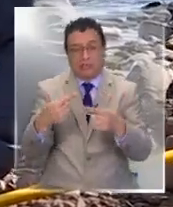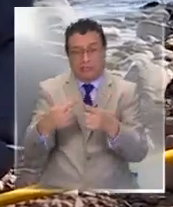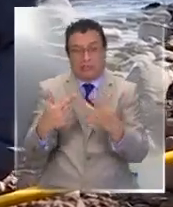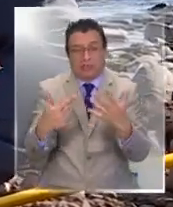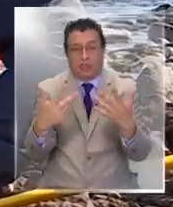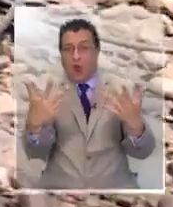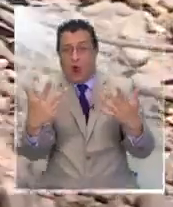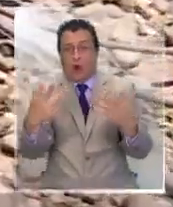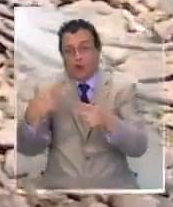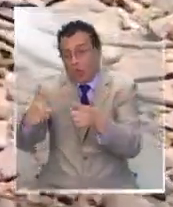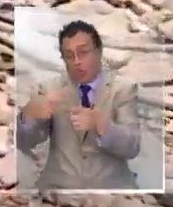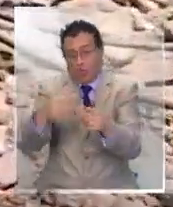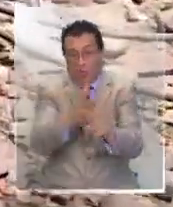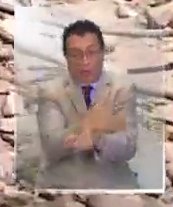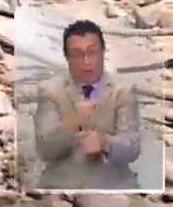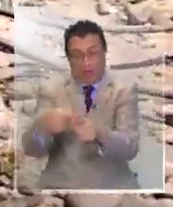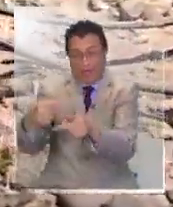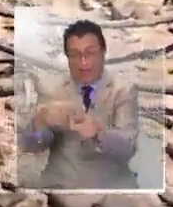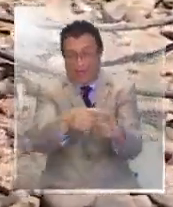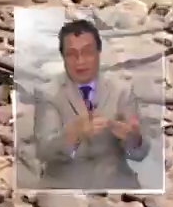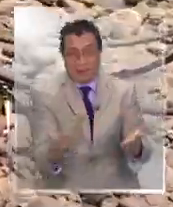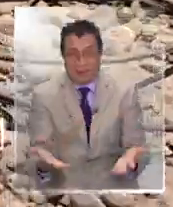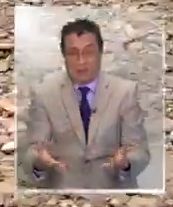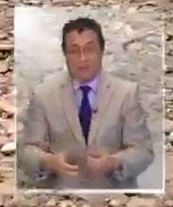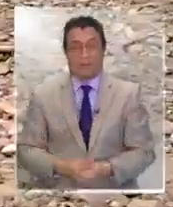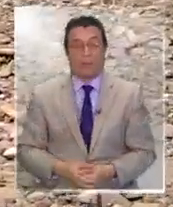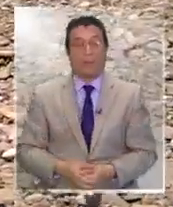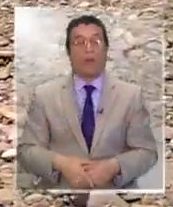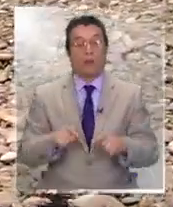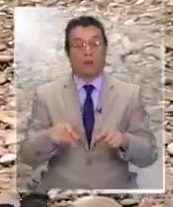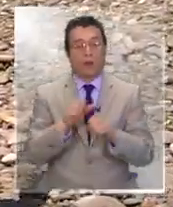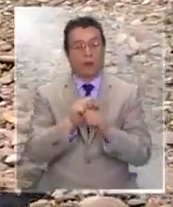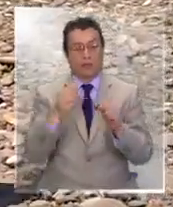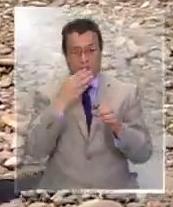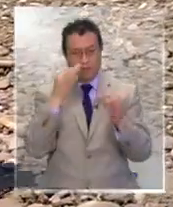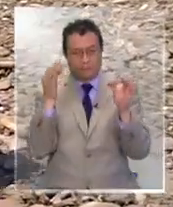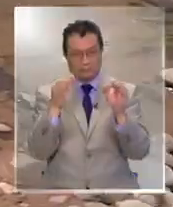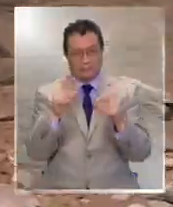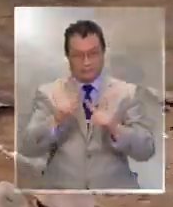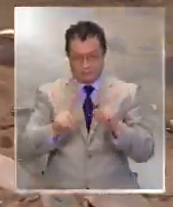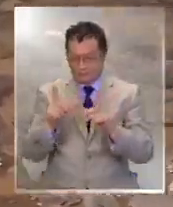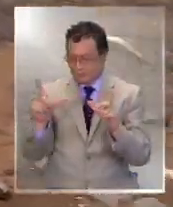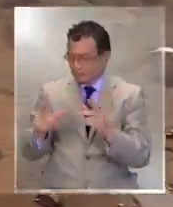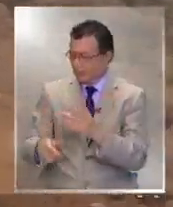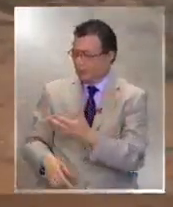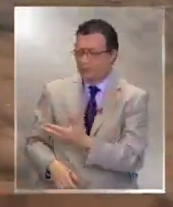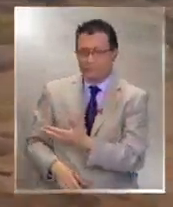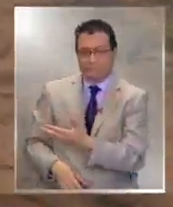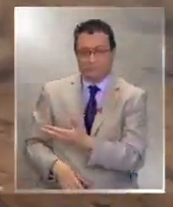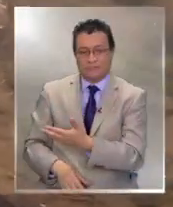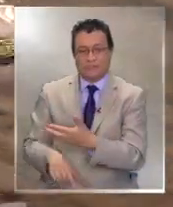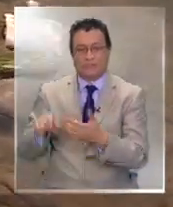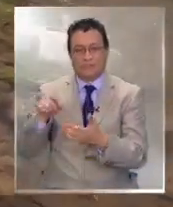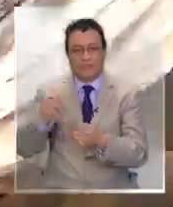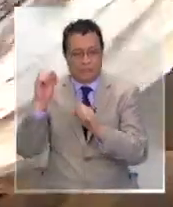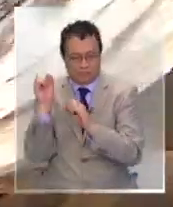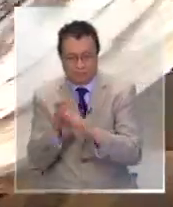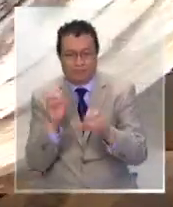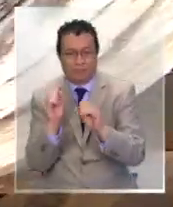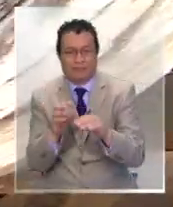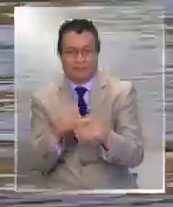quizás 8 especies nativas. Por eso resulta inexplicable que aún nos topemos con imágenes como estas en la ribera poniente del